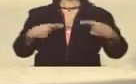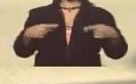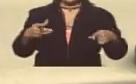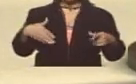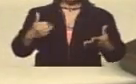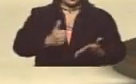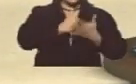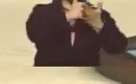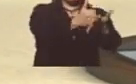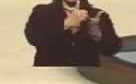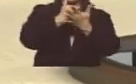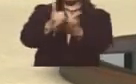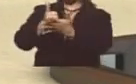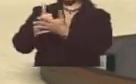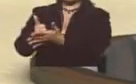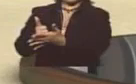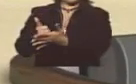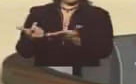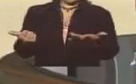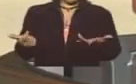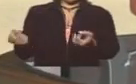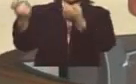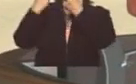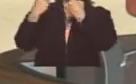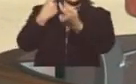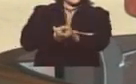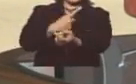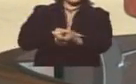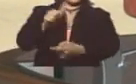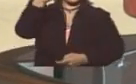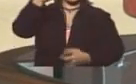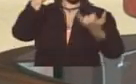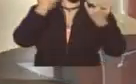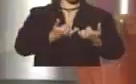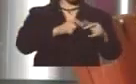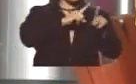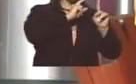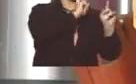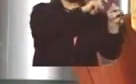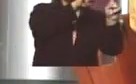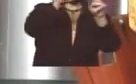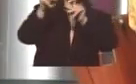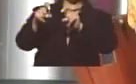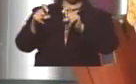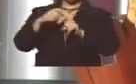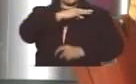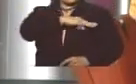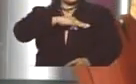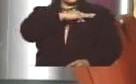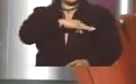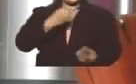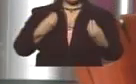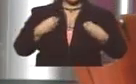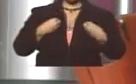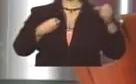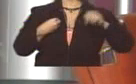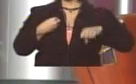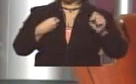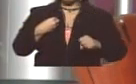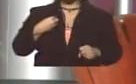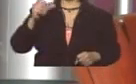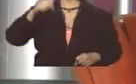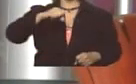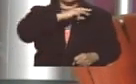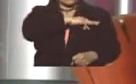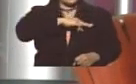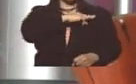económica favorable para poder ayudar, pero él a través de la música ayudaba a otras personas, y eso fue lo que él me enseñó, y hoy en